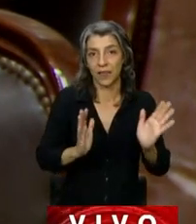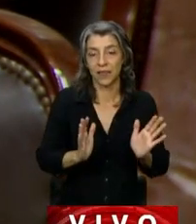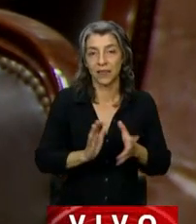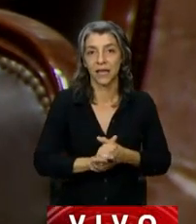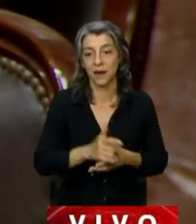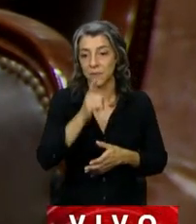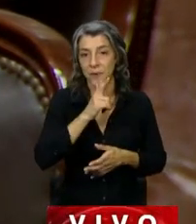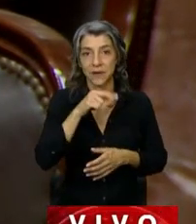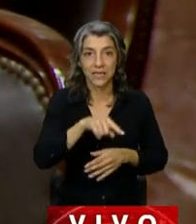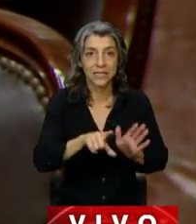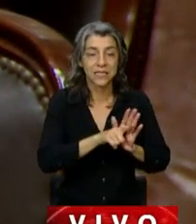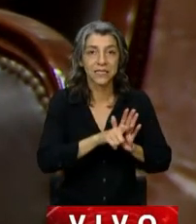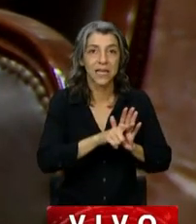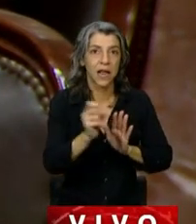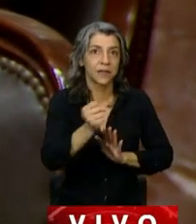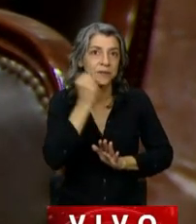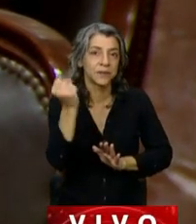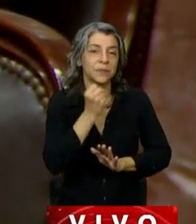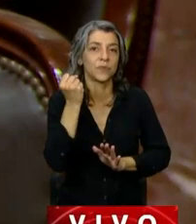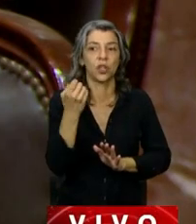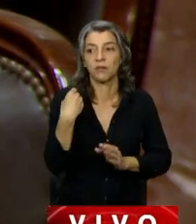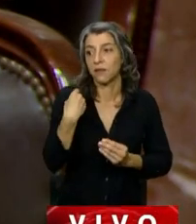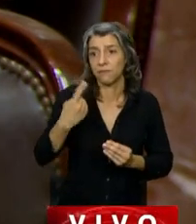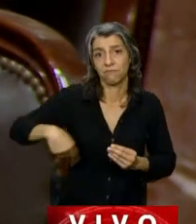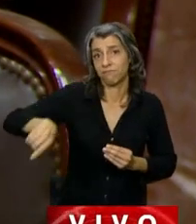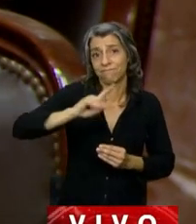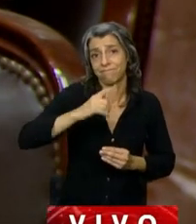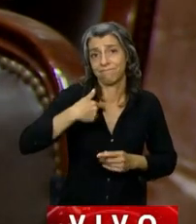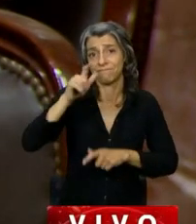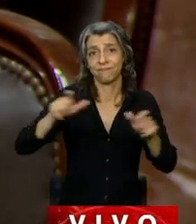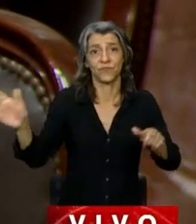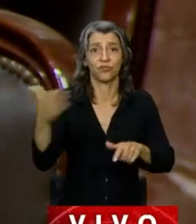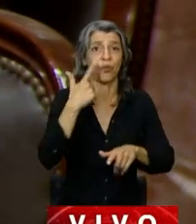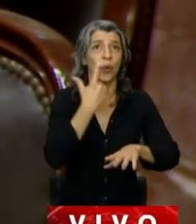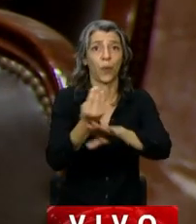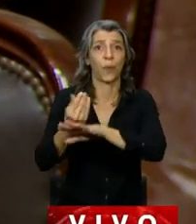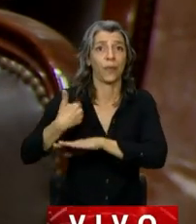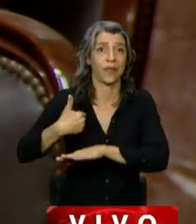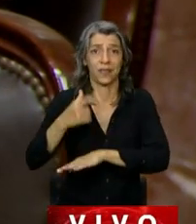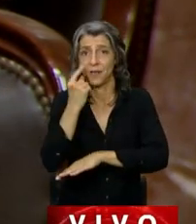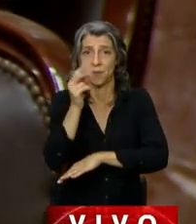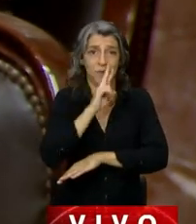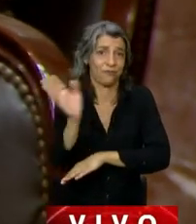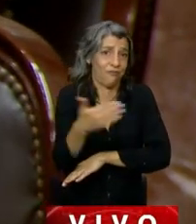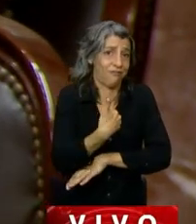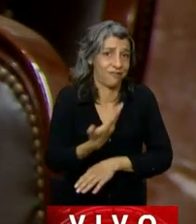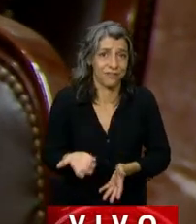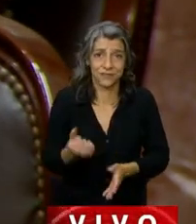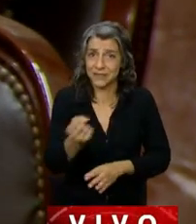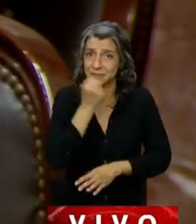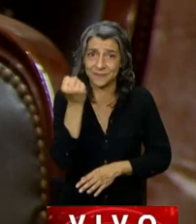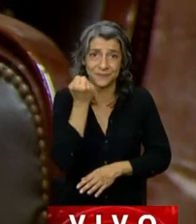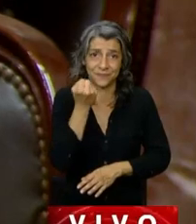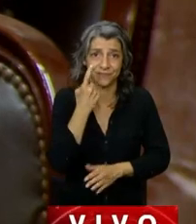ley importante para todos y todas los argentinos y argentinas, porque la verdad no